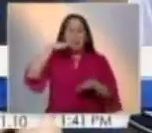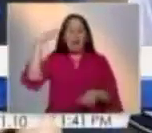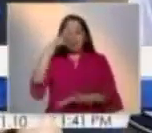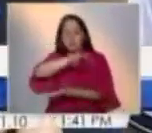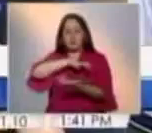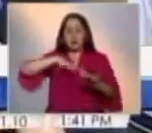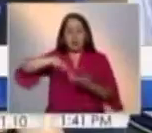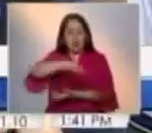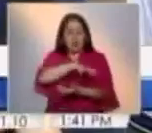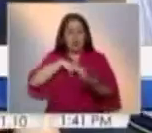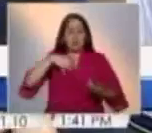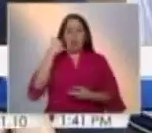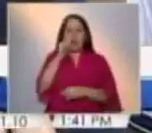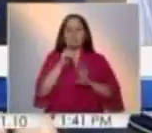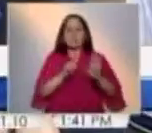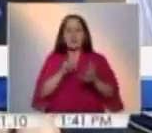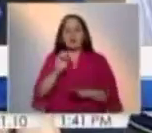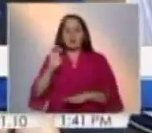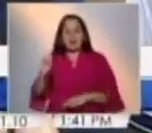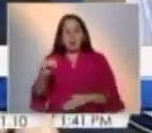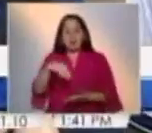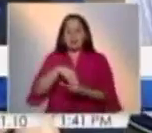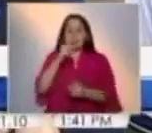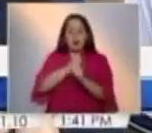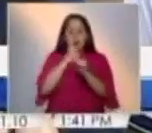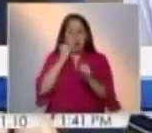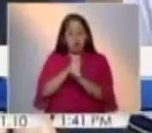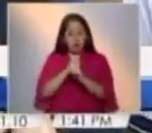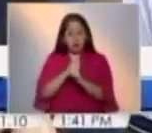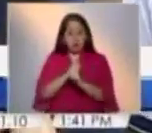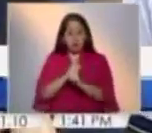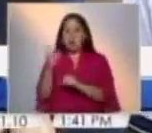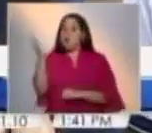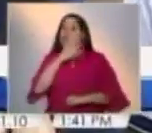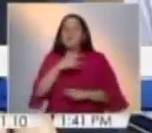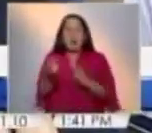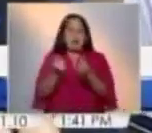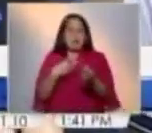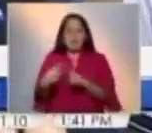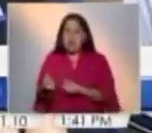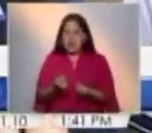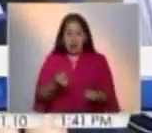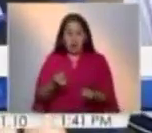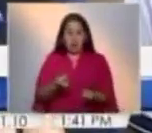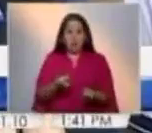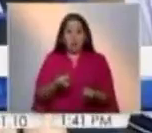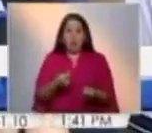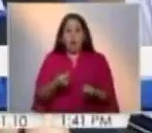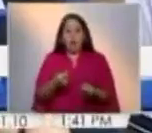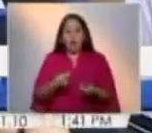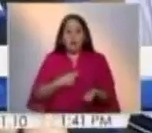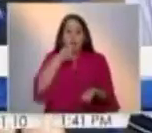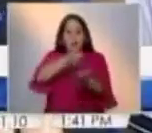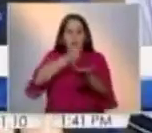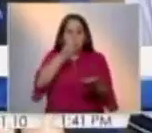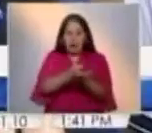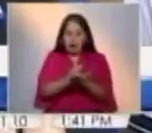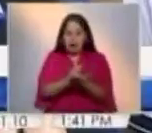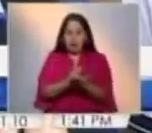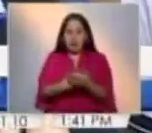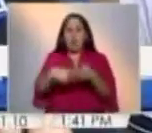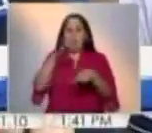cual están sometidos 6.000 trabajadores, y es que no tenemos los recursos presupuestarios ni los recursos financieros, porque la